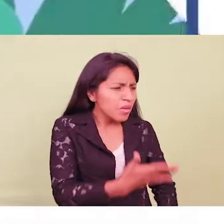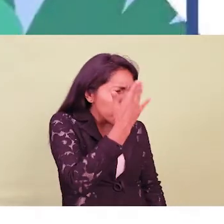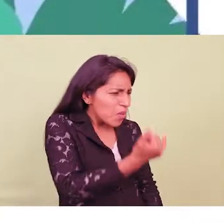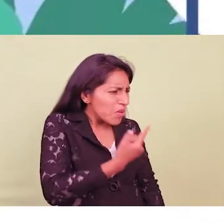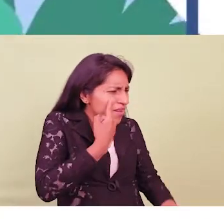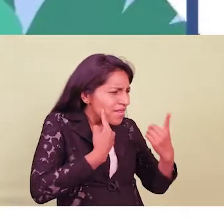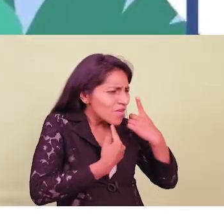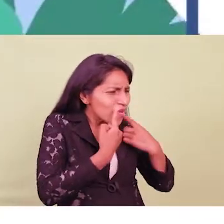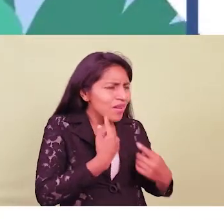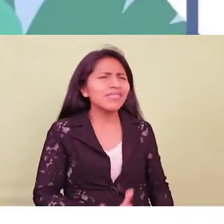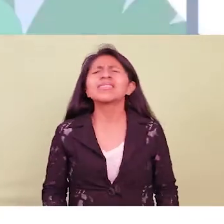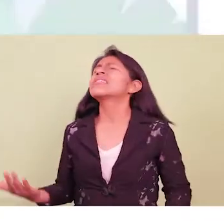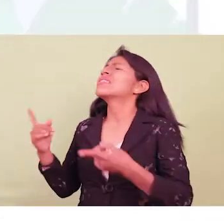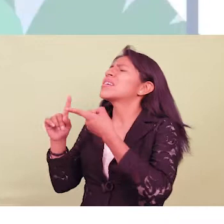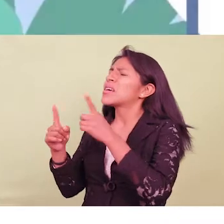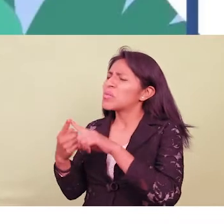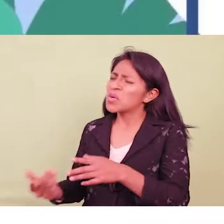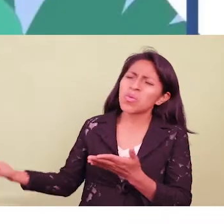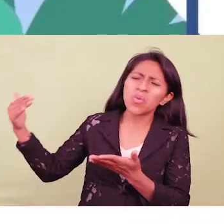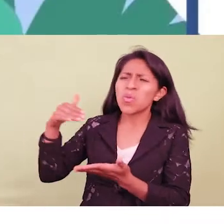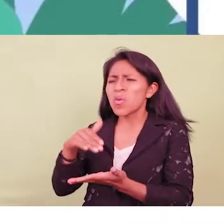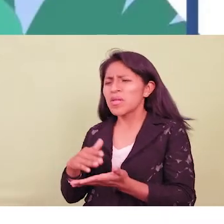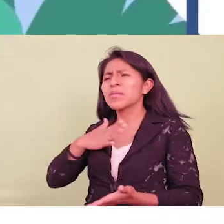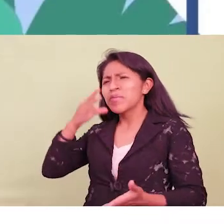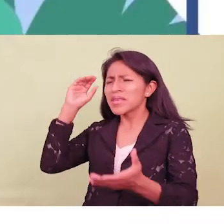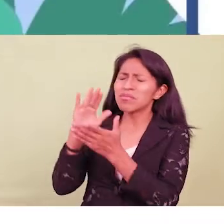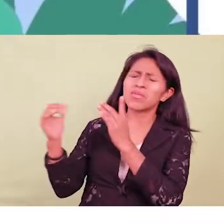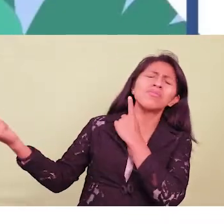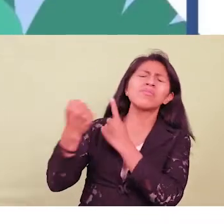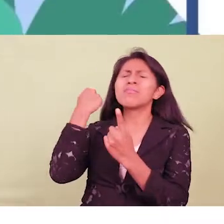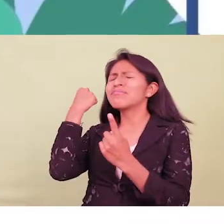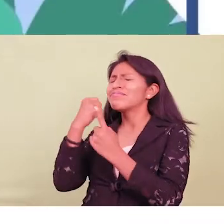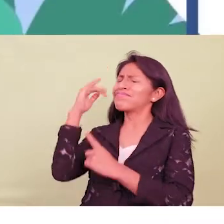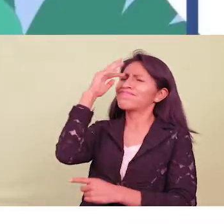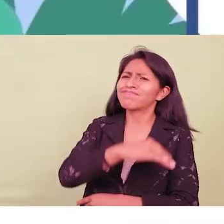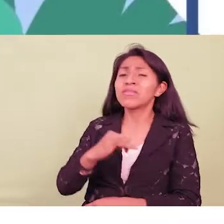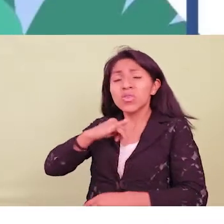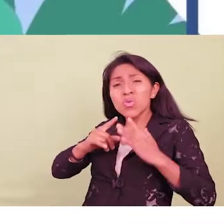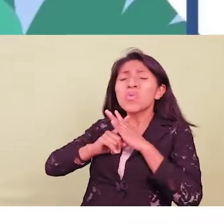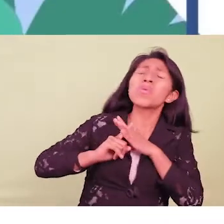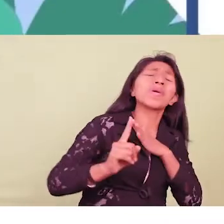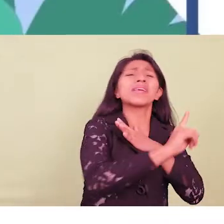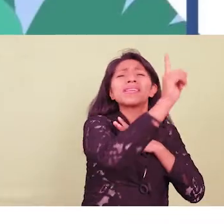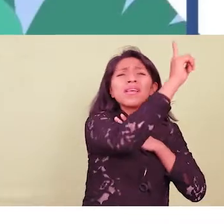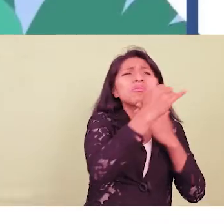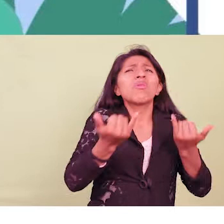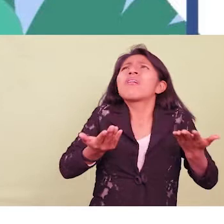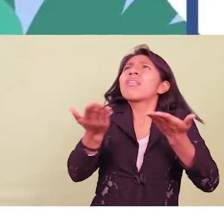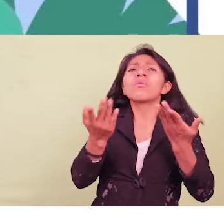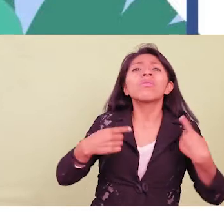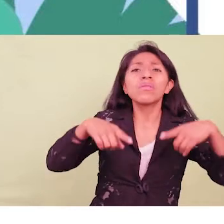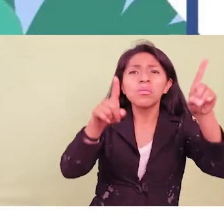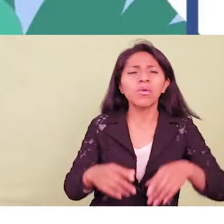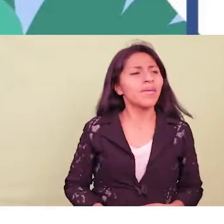¿Por qué estás llorando? Ay, comadre, otra vez mi marido ha llegado borracho y me ha pegado. He salido de mi casa y ahora no sé dónde